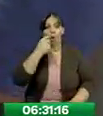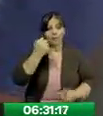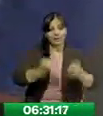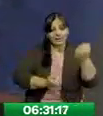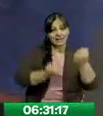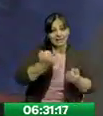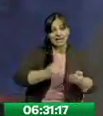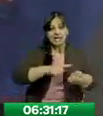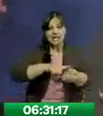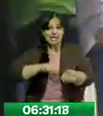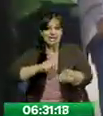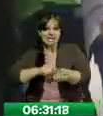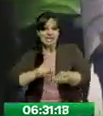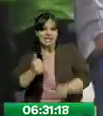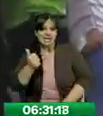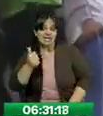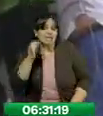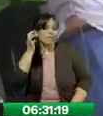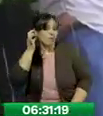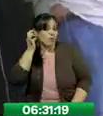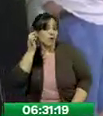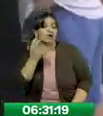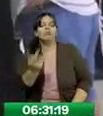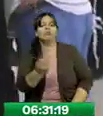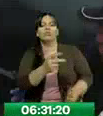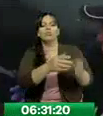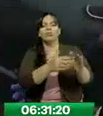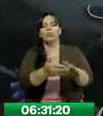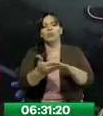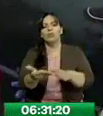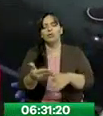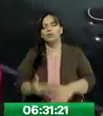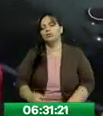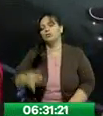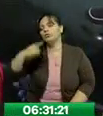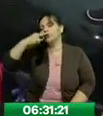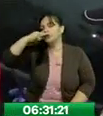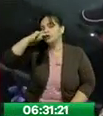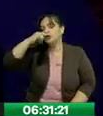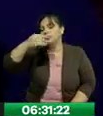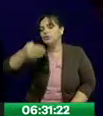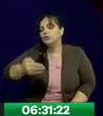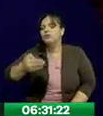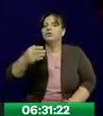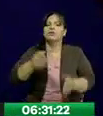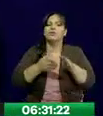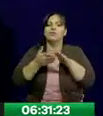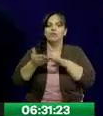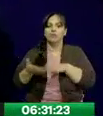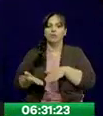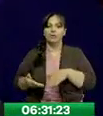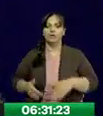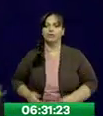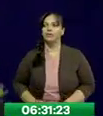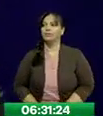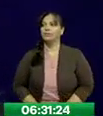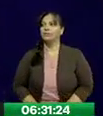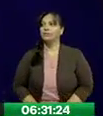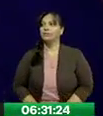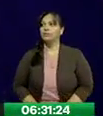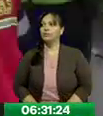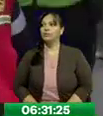mientras que uno de los 2 menores murió la tarde de este domingo en Guayaquil. El bebé no lo podemos sacar